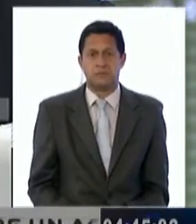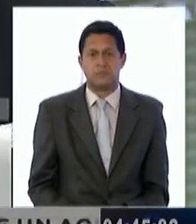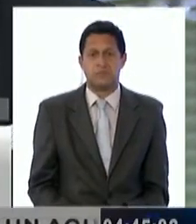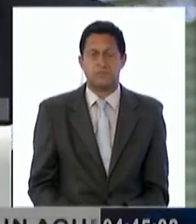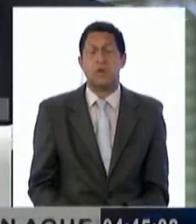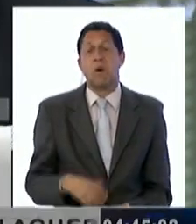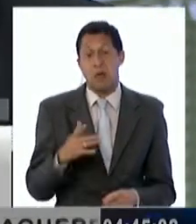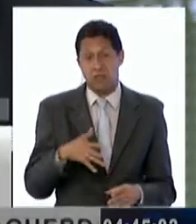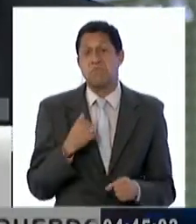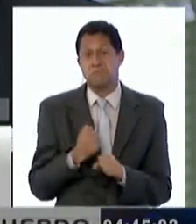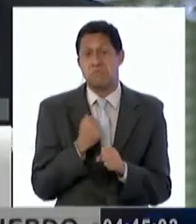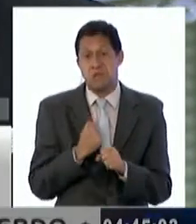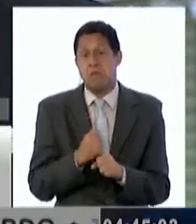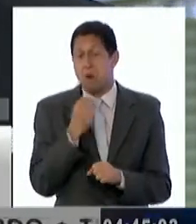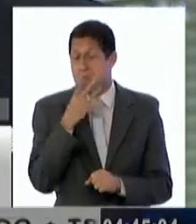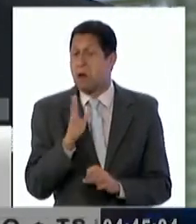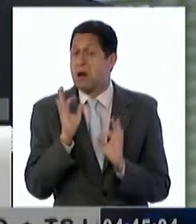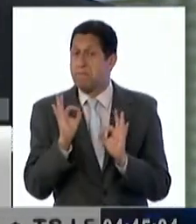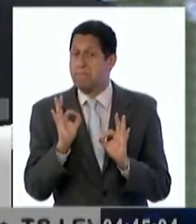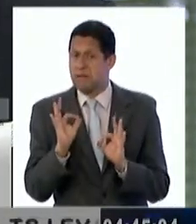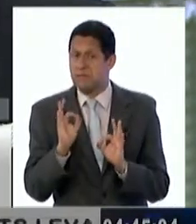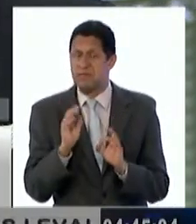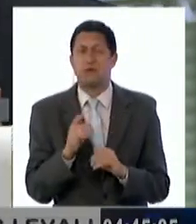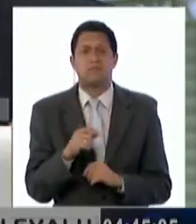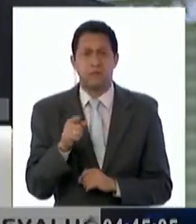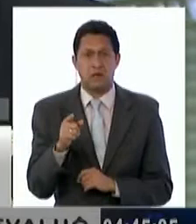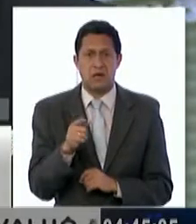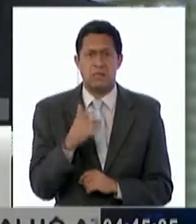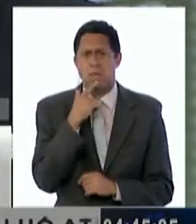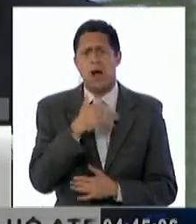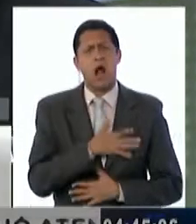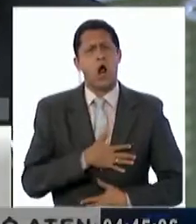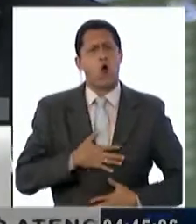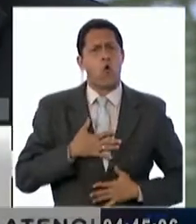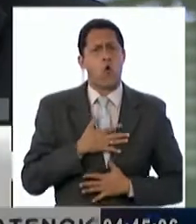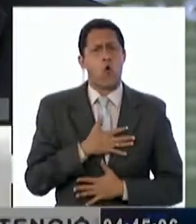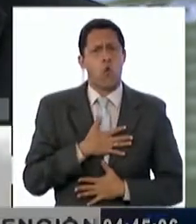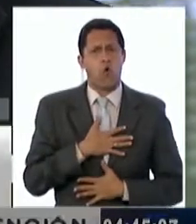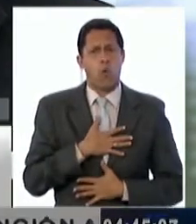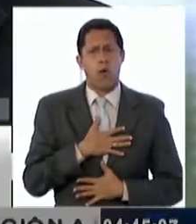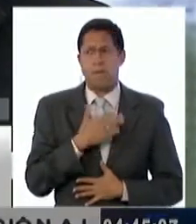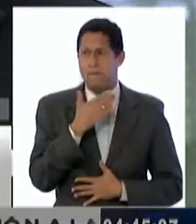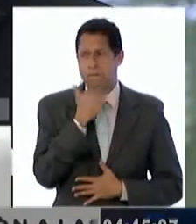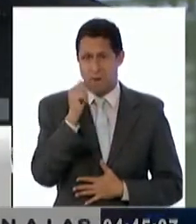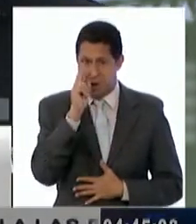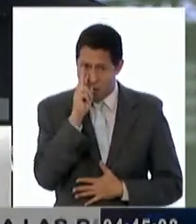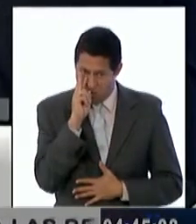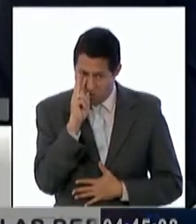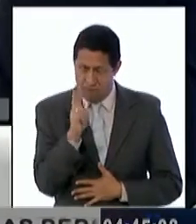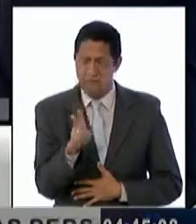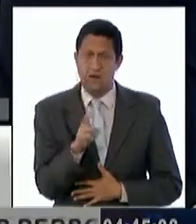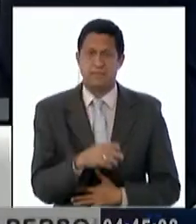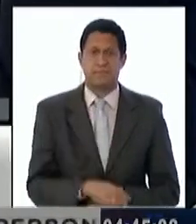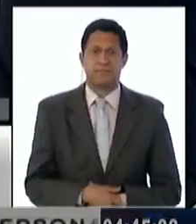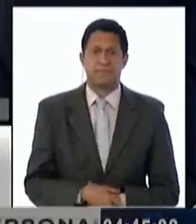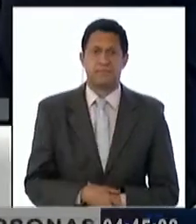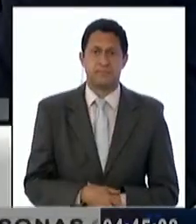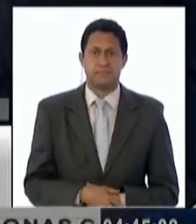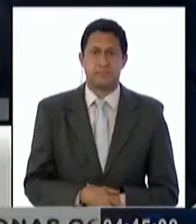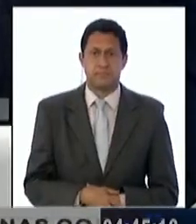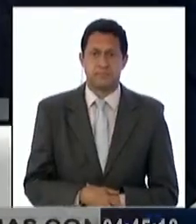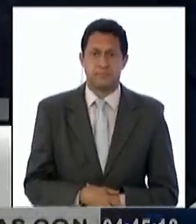trabajar y hacer cosas bien específicas allí y es más cómodo porque tienes una mejor visualización de todas esas estructuras